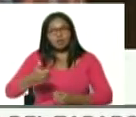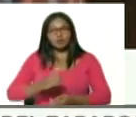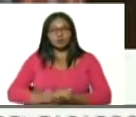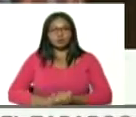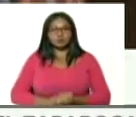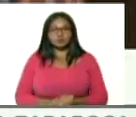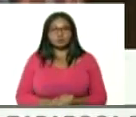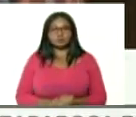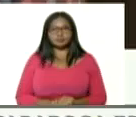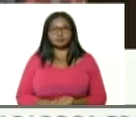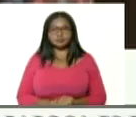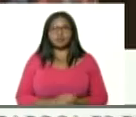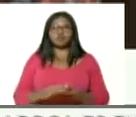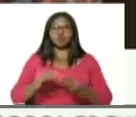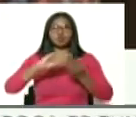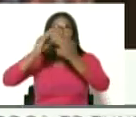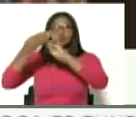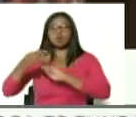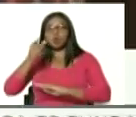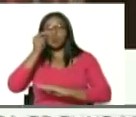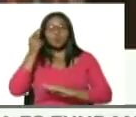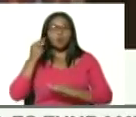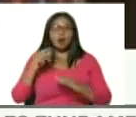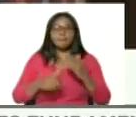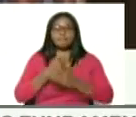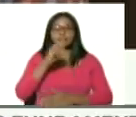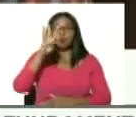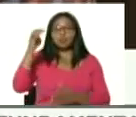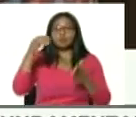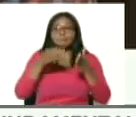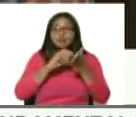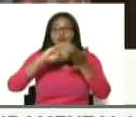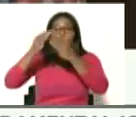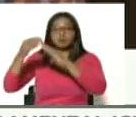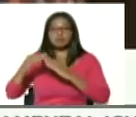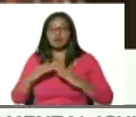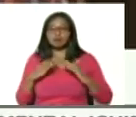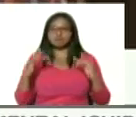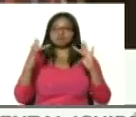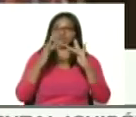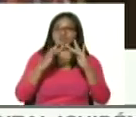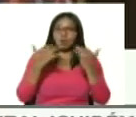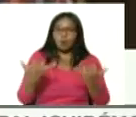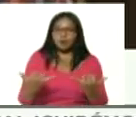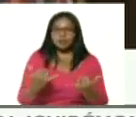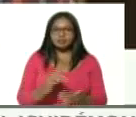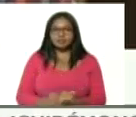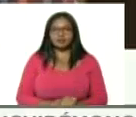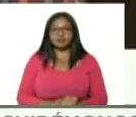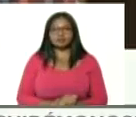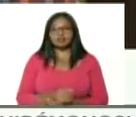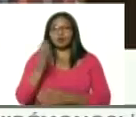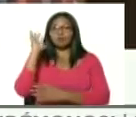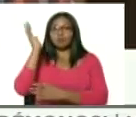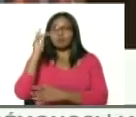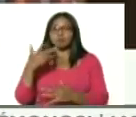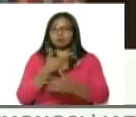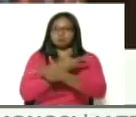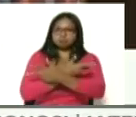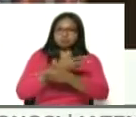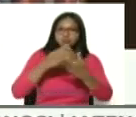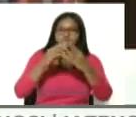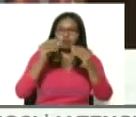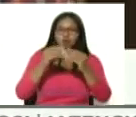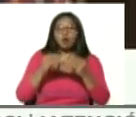inmenso a todos los comuneros y las comuneras, a las más de 4.000 comunas que están conectadas por videoconferencia, reunida en todos